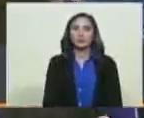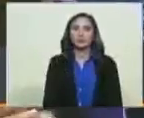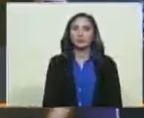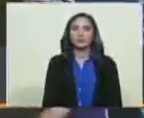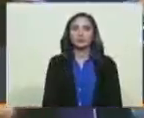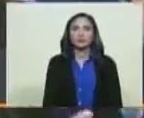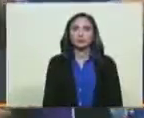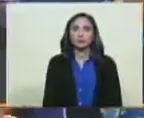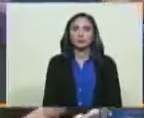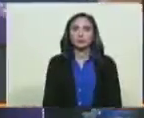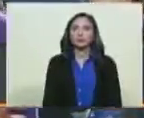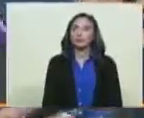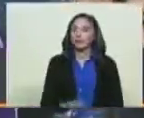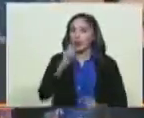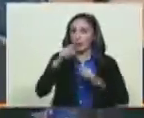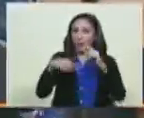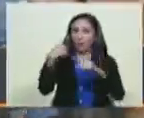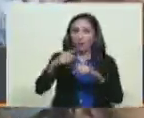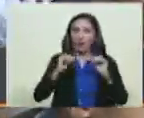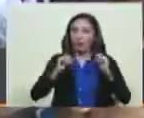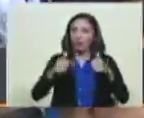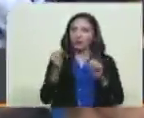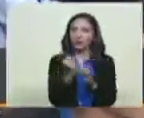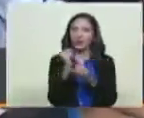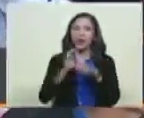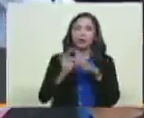mañana mismo puede arrancar